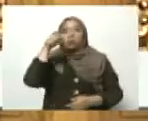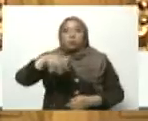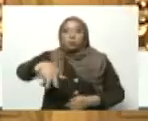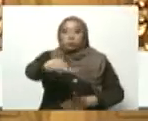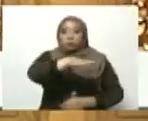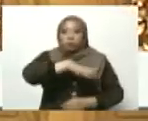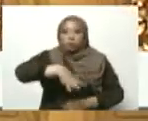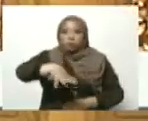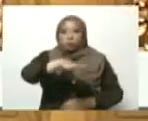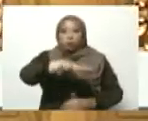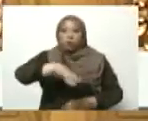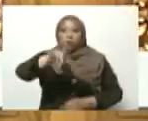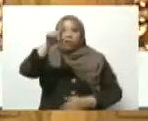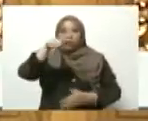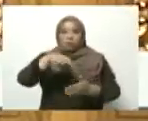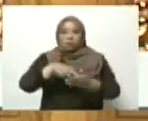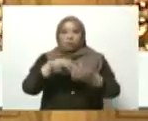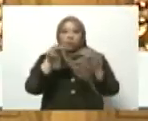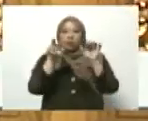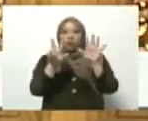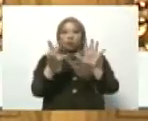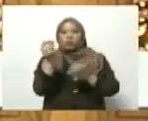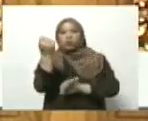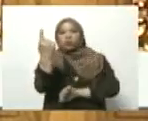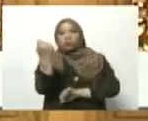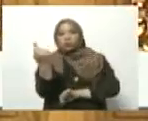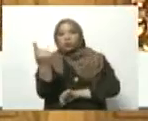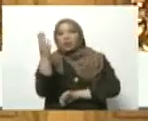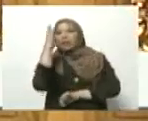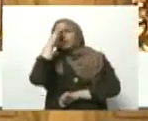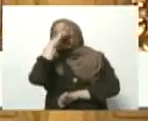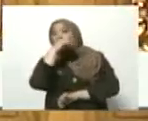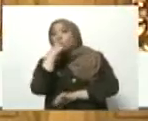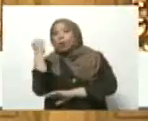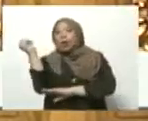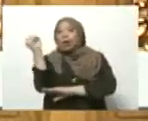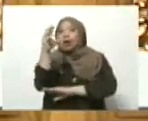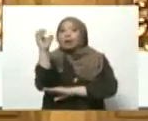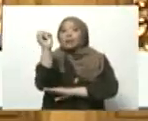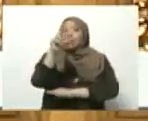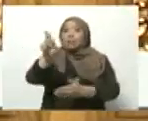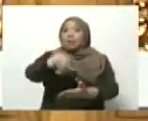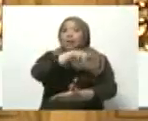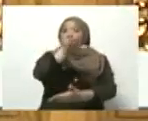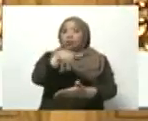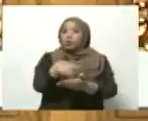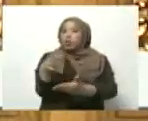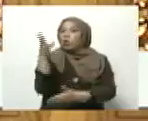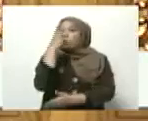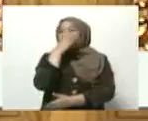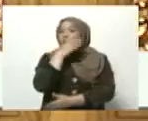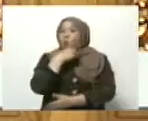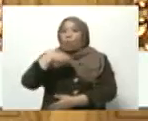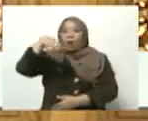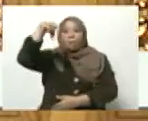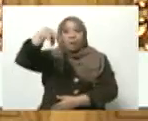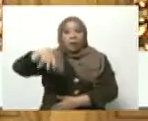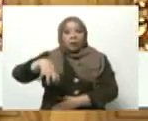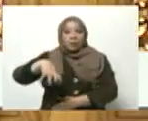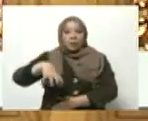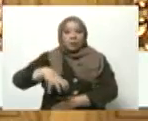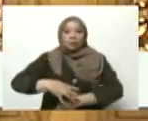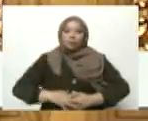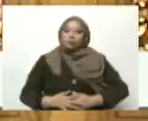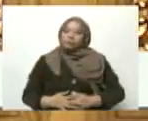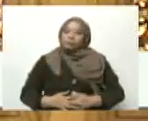Desde 1811, sin Asamblea Nacional no existe república. La Asamblea Nacional tiene el papel de hacer